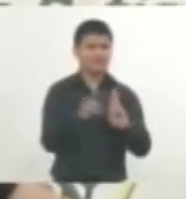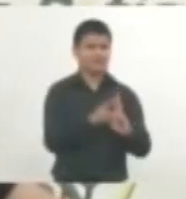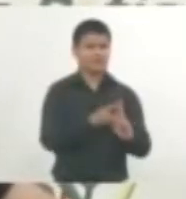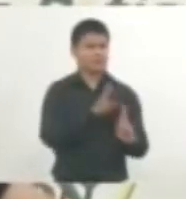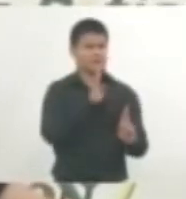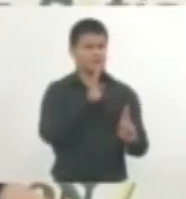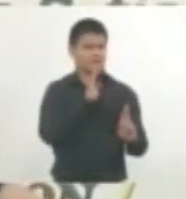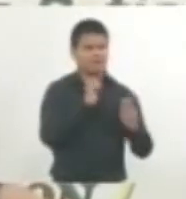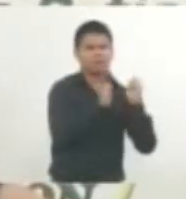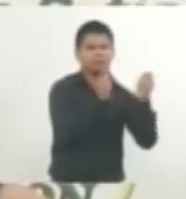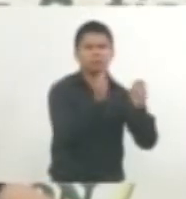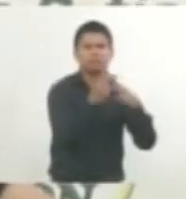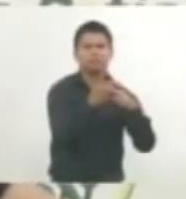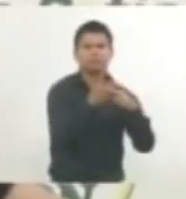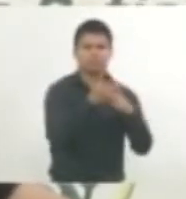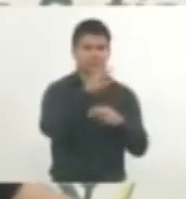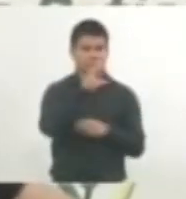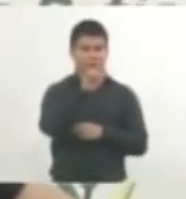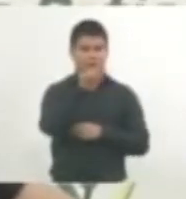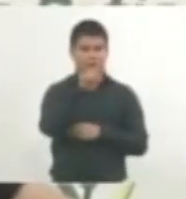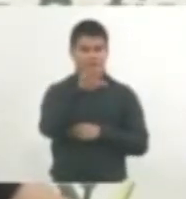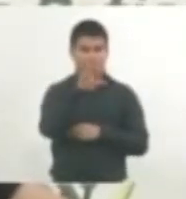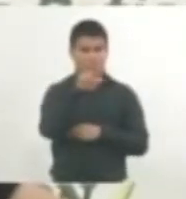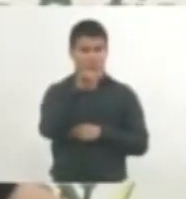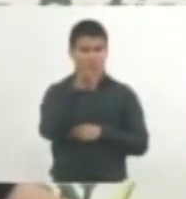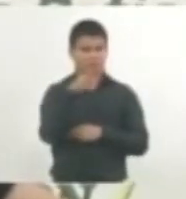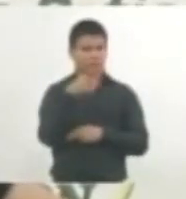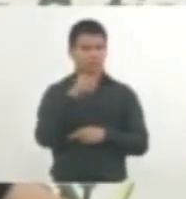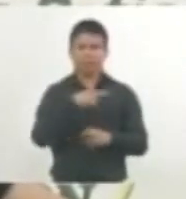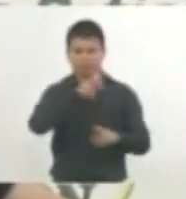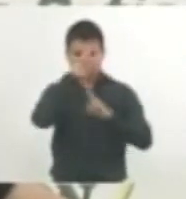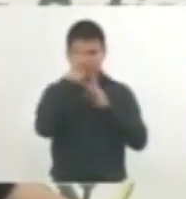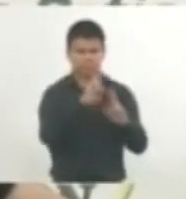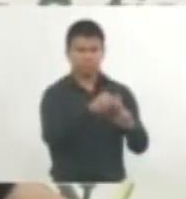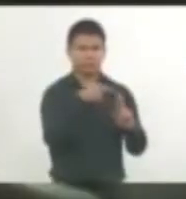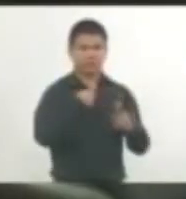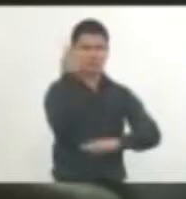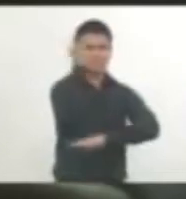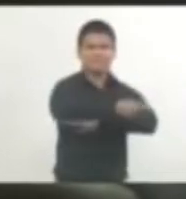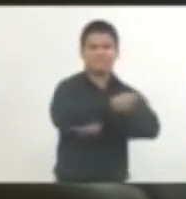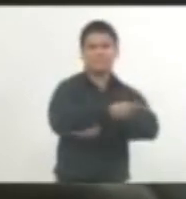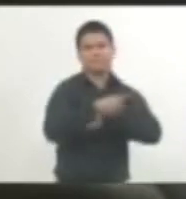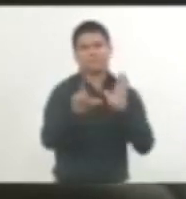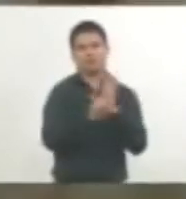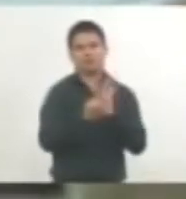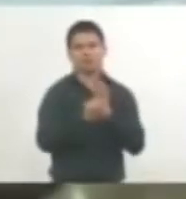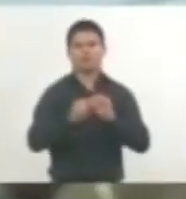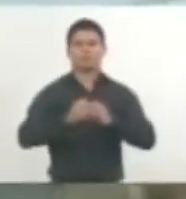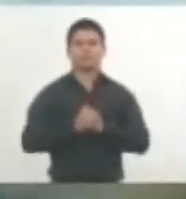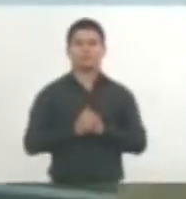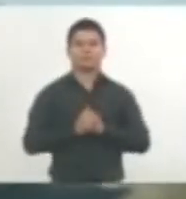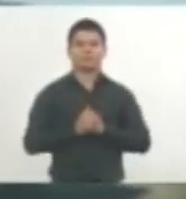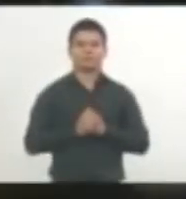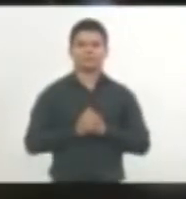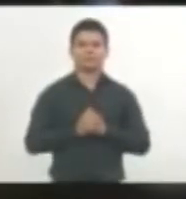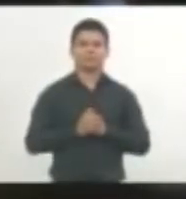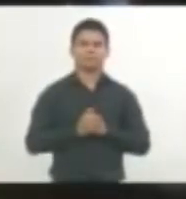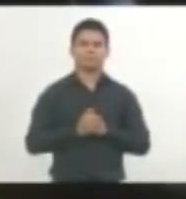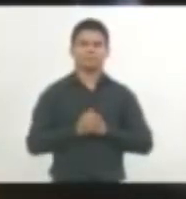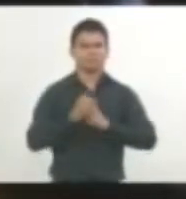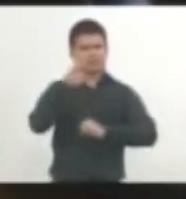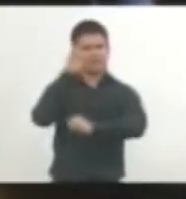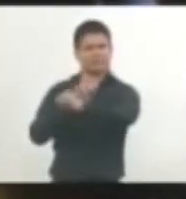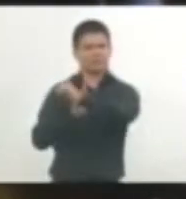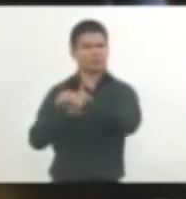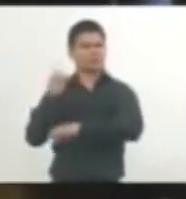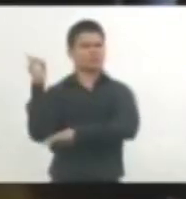designado por la Fundación Acosta Vendec, respetando así los fallos judiciales. La decisión judicial fue fallada el pasado 9 de